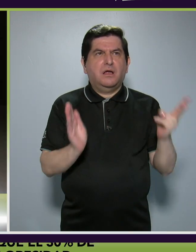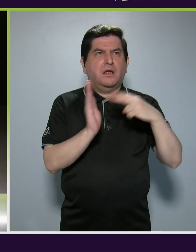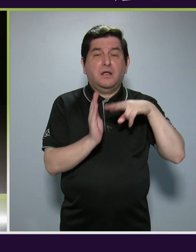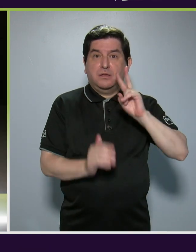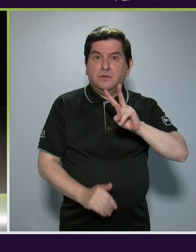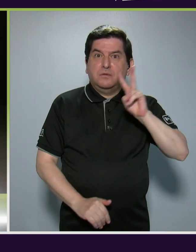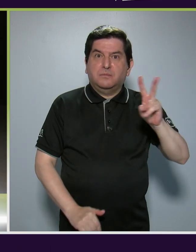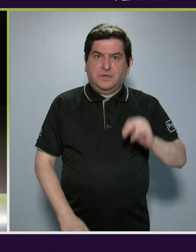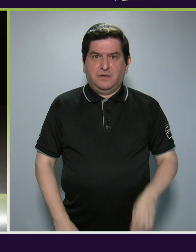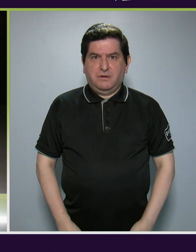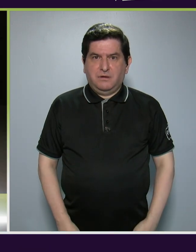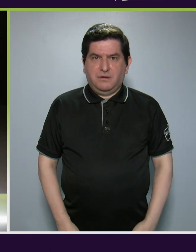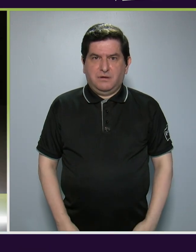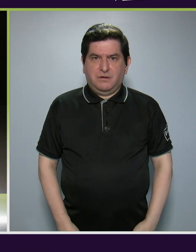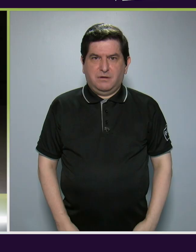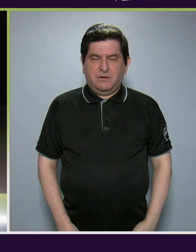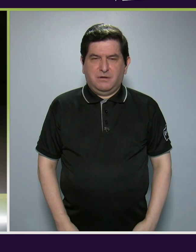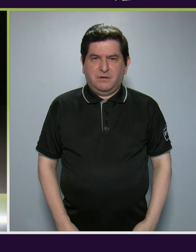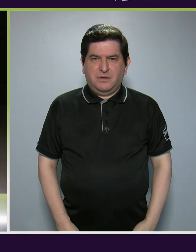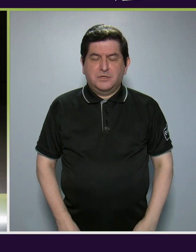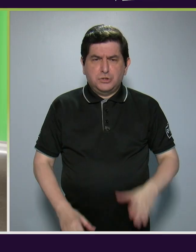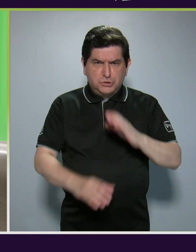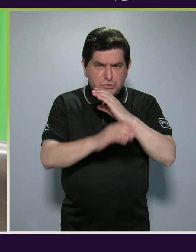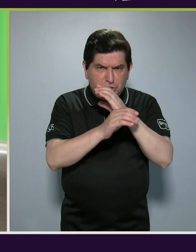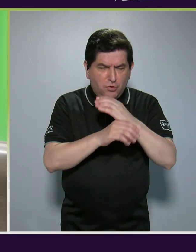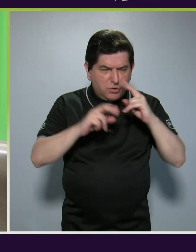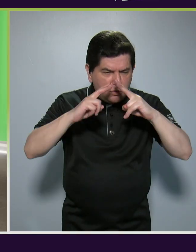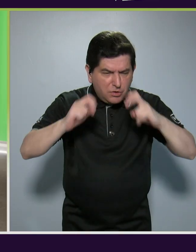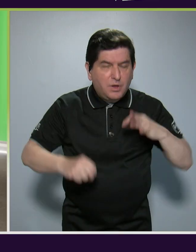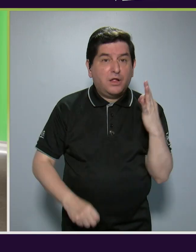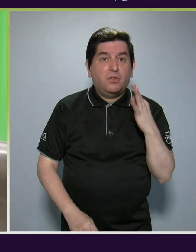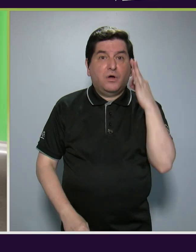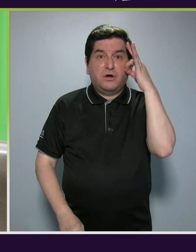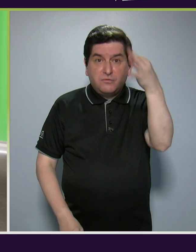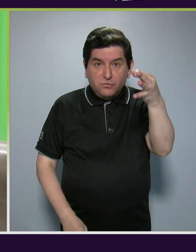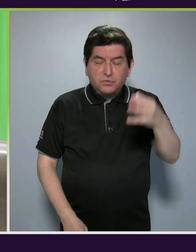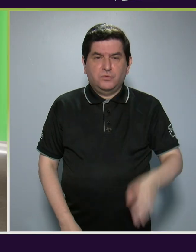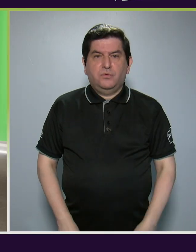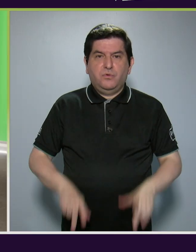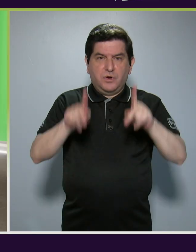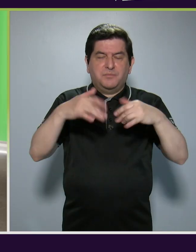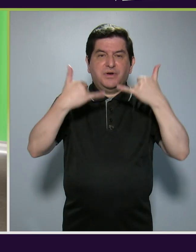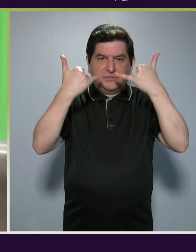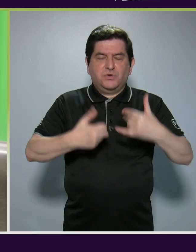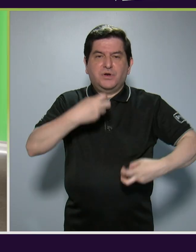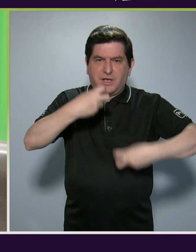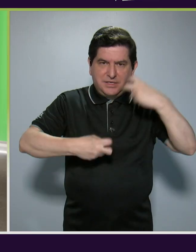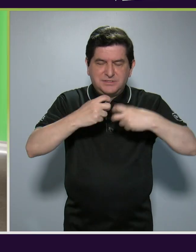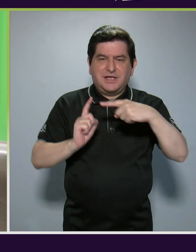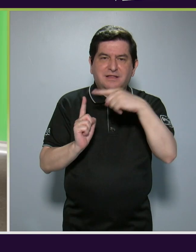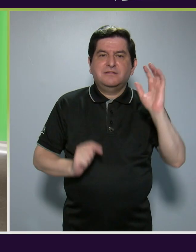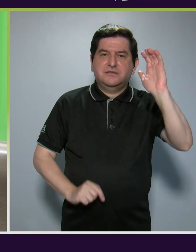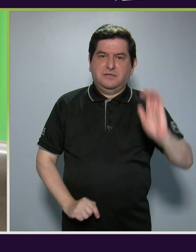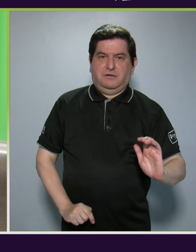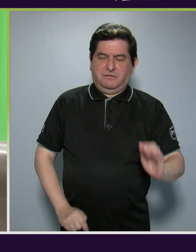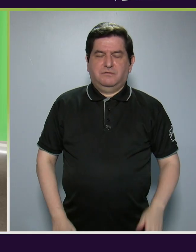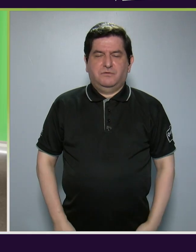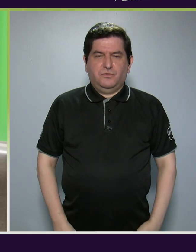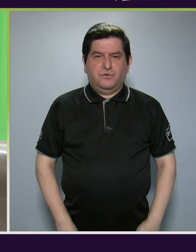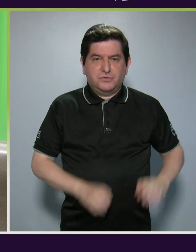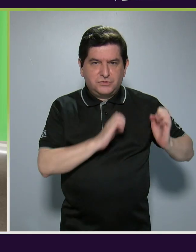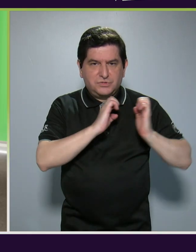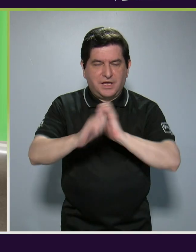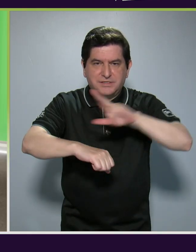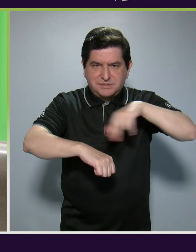Entonces, si extrapolamos con mucho cuidado eso hacia futuro, son personas que ya vienen complicadas desde la infancia. Hay una estrategia